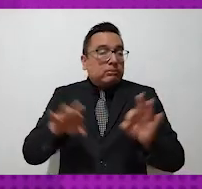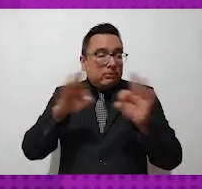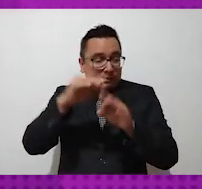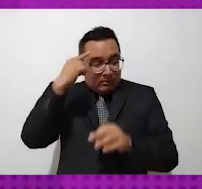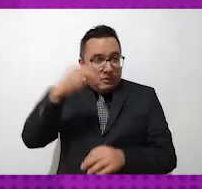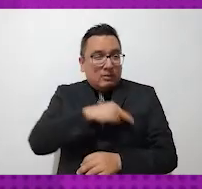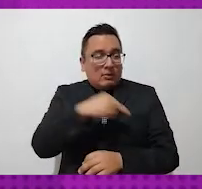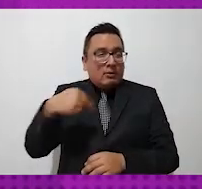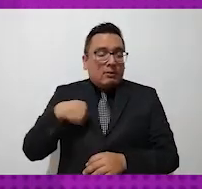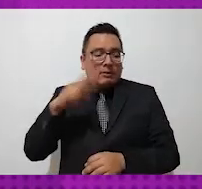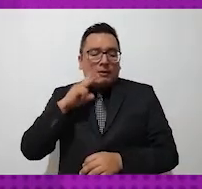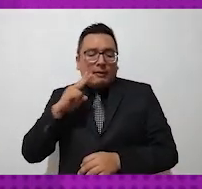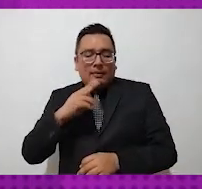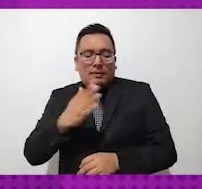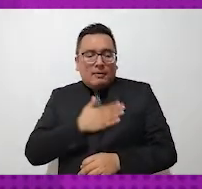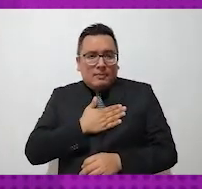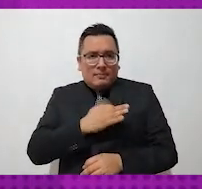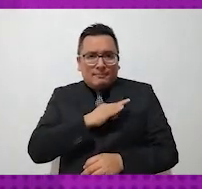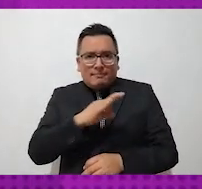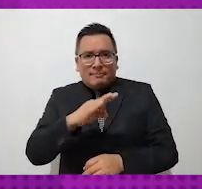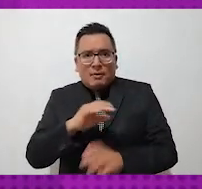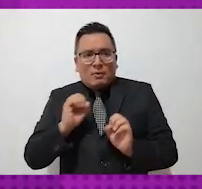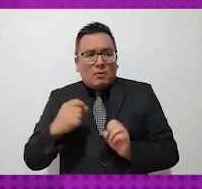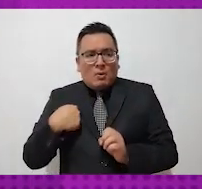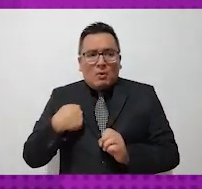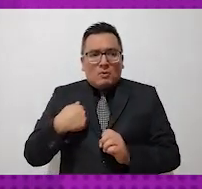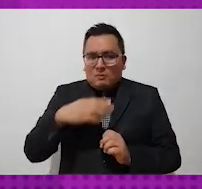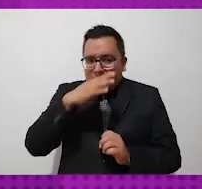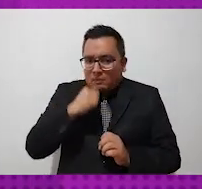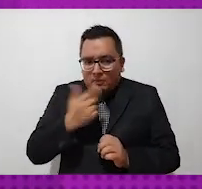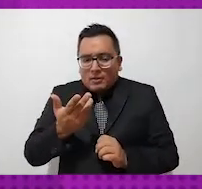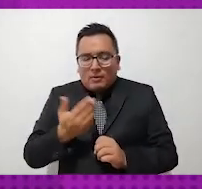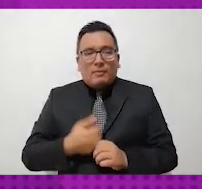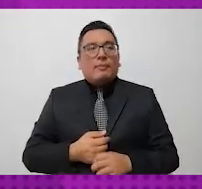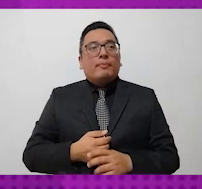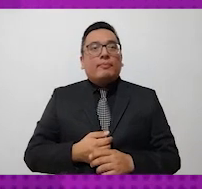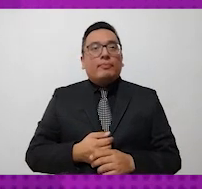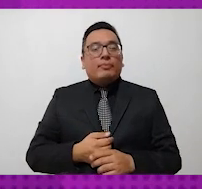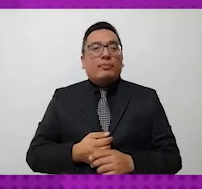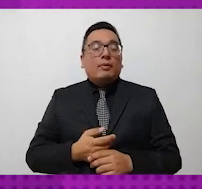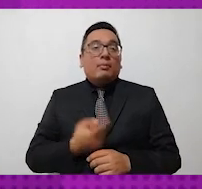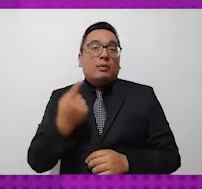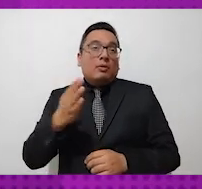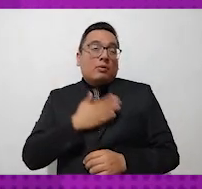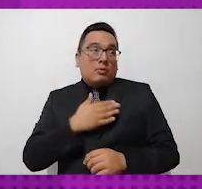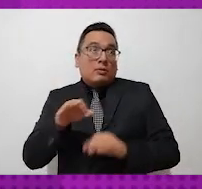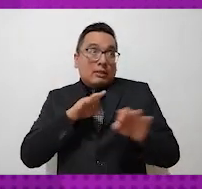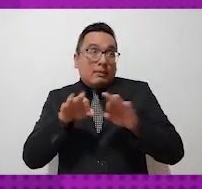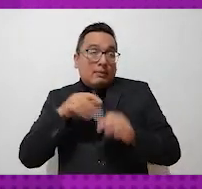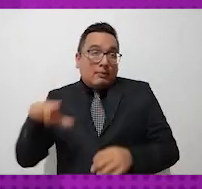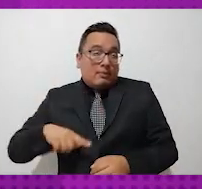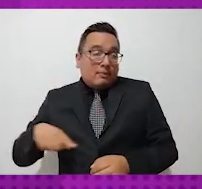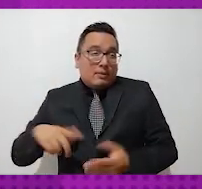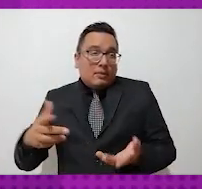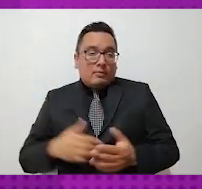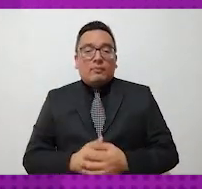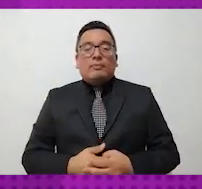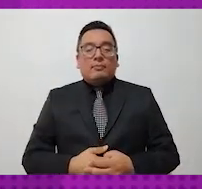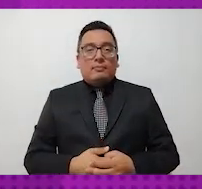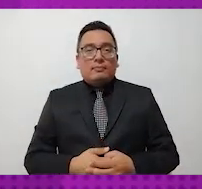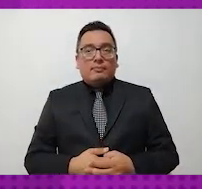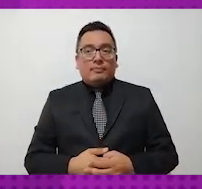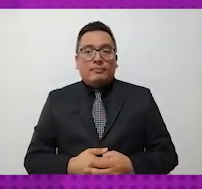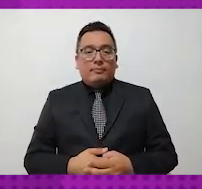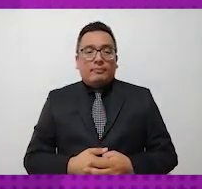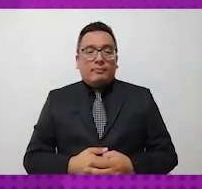para saber qué puedes y qué no puedes hacer como funcionario, sí, como servidor